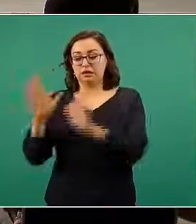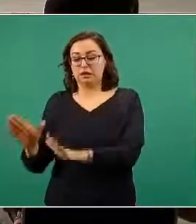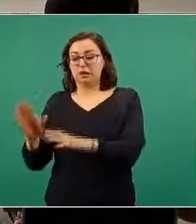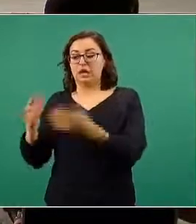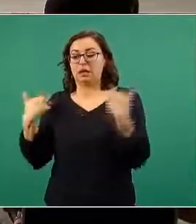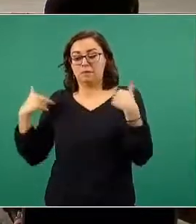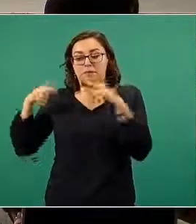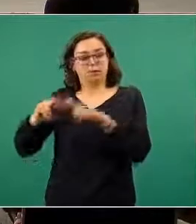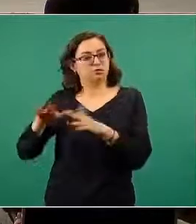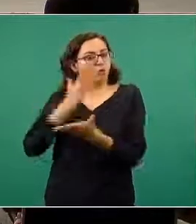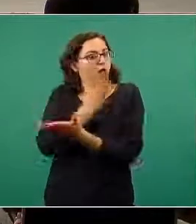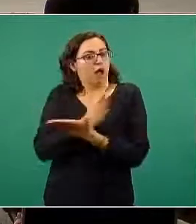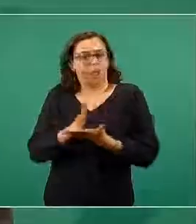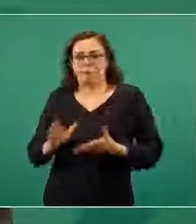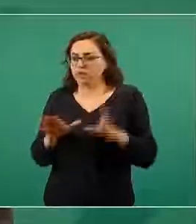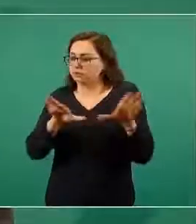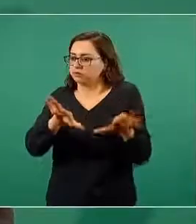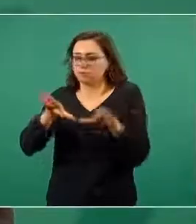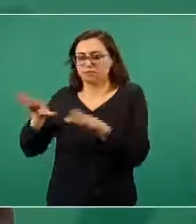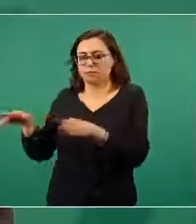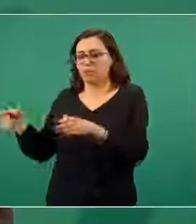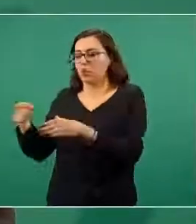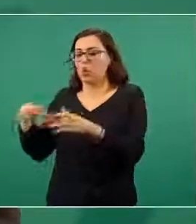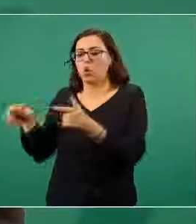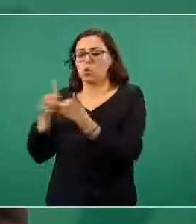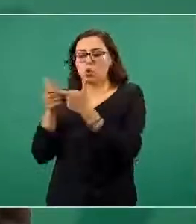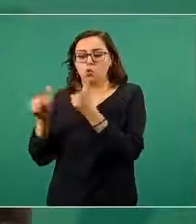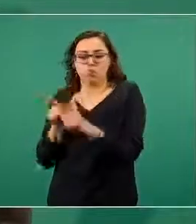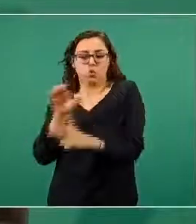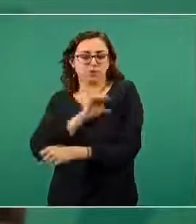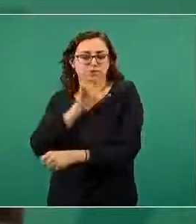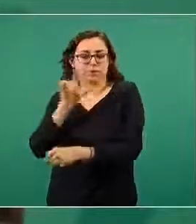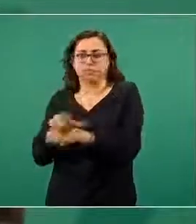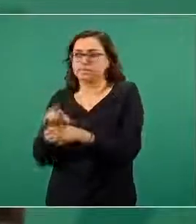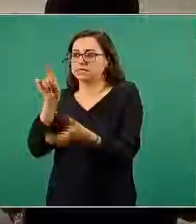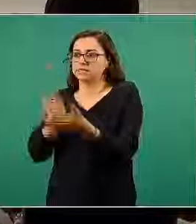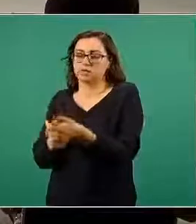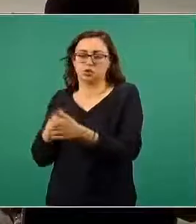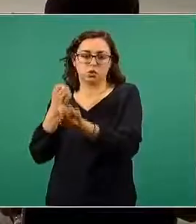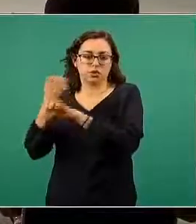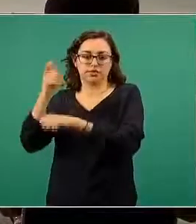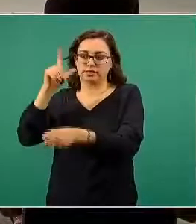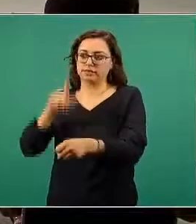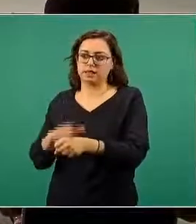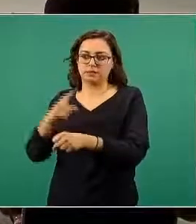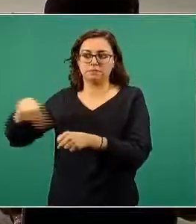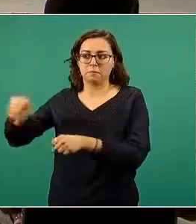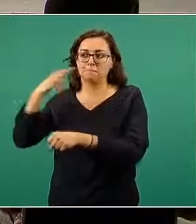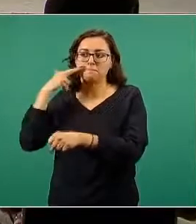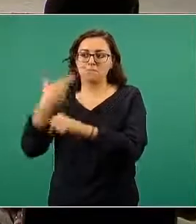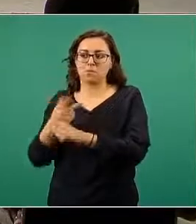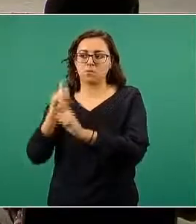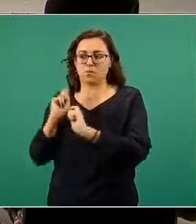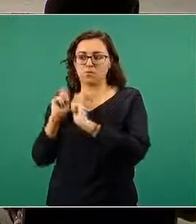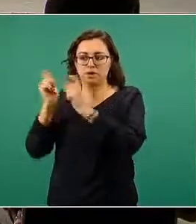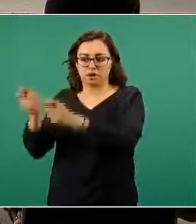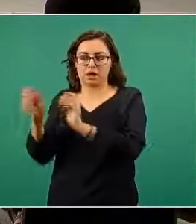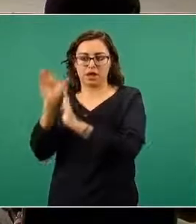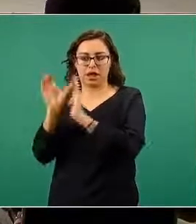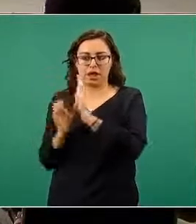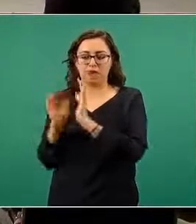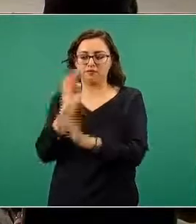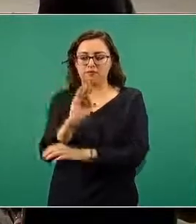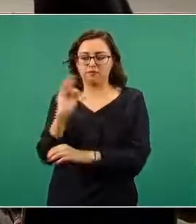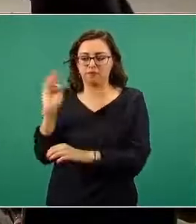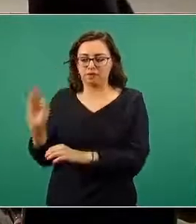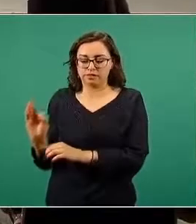brigadas específicas, especiales por estado, y se van si recuerdan, el calendario